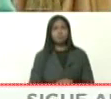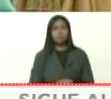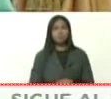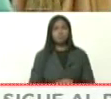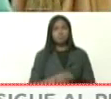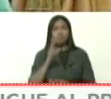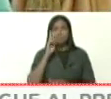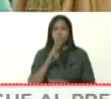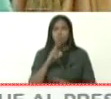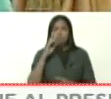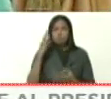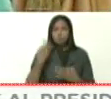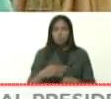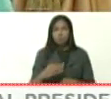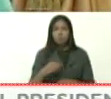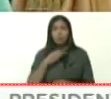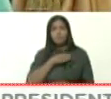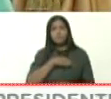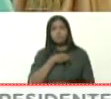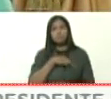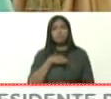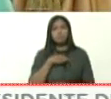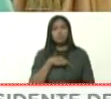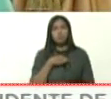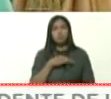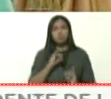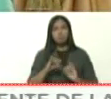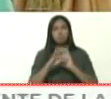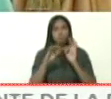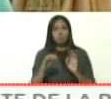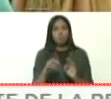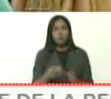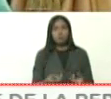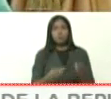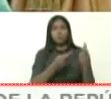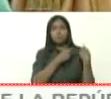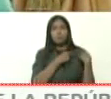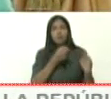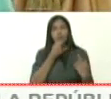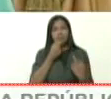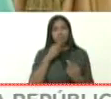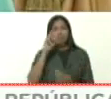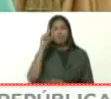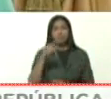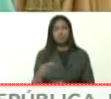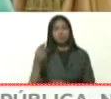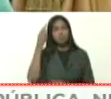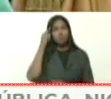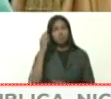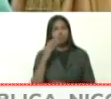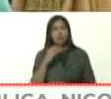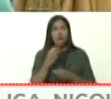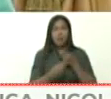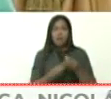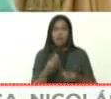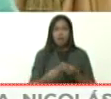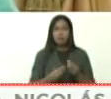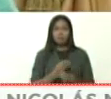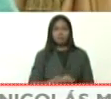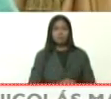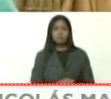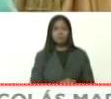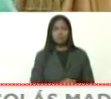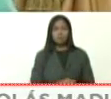visibilizando a propósito de la Misión Milagro, esa tarea hermosa que todos los días hace,